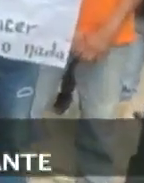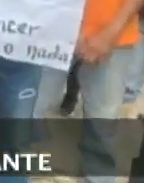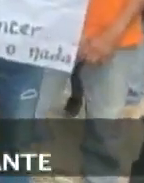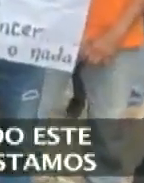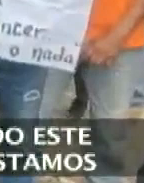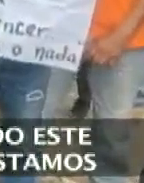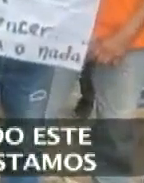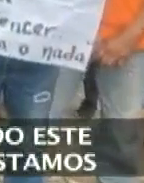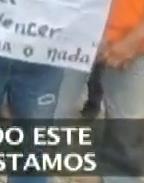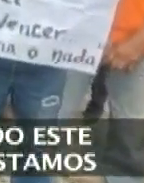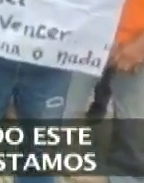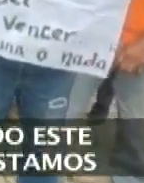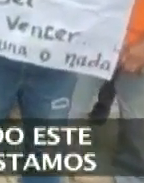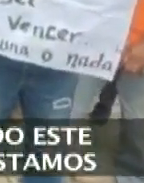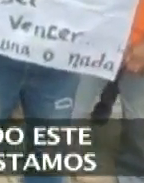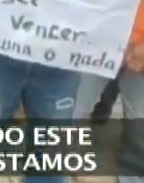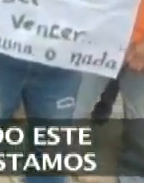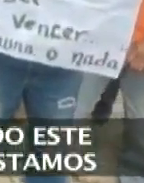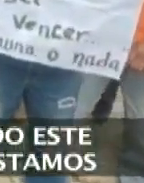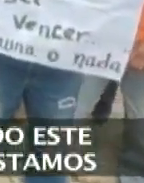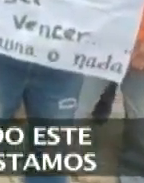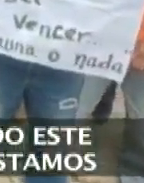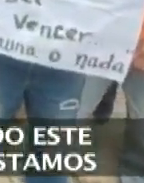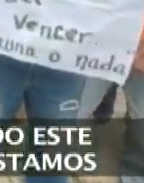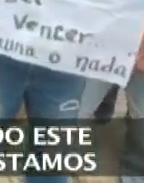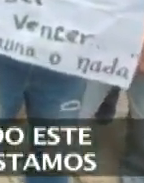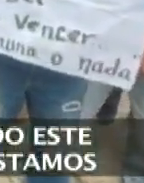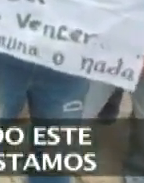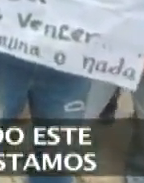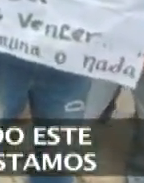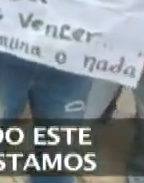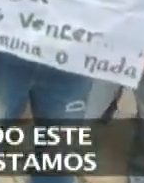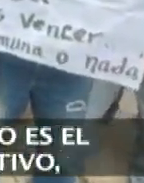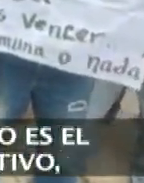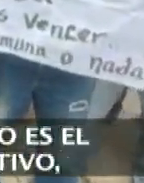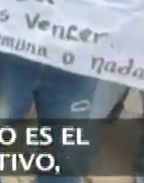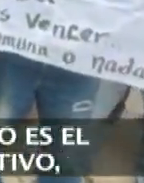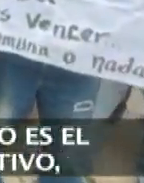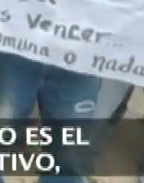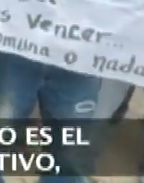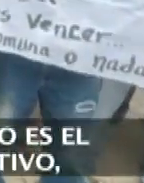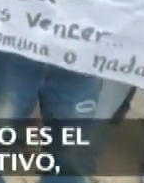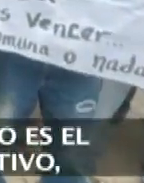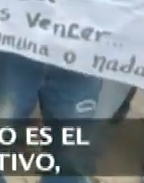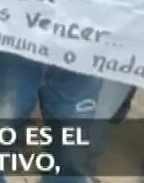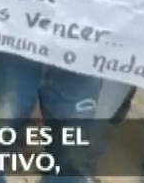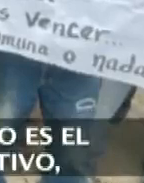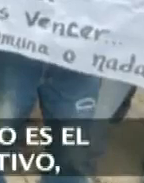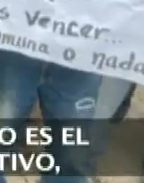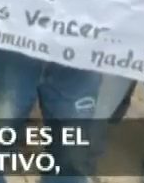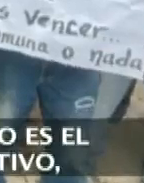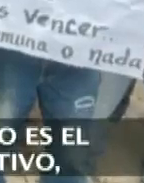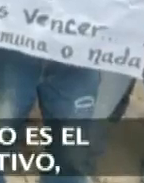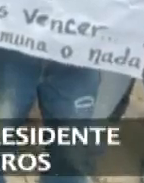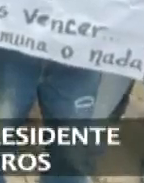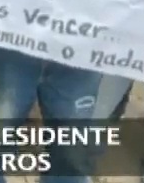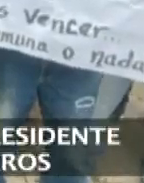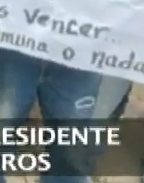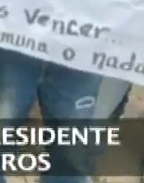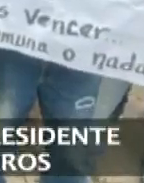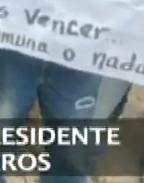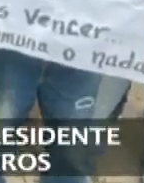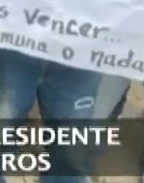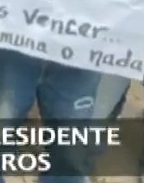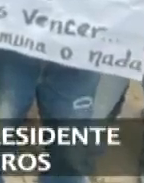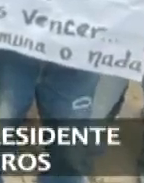nuestro comandante Nicolás Maduro Moro y a todo este equipo organizativo porque estamos produciendo para vencer, como es el llamado en el tema productivo.